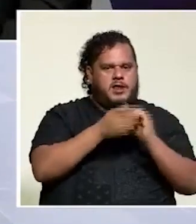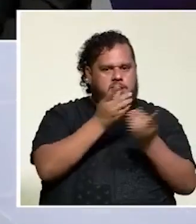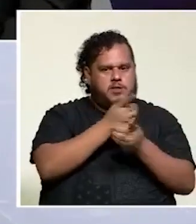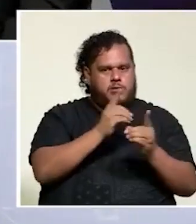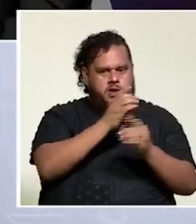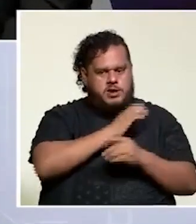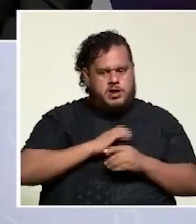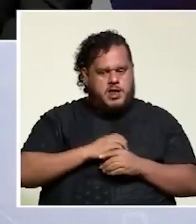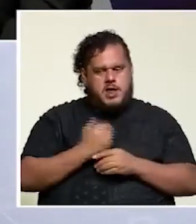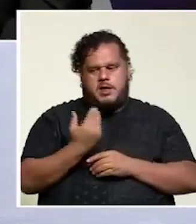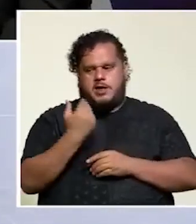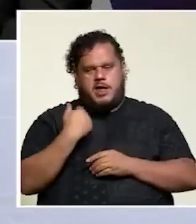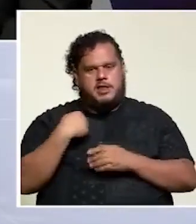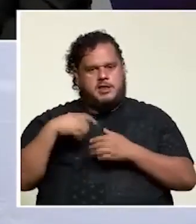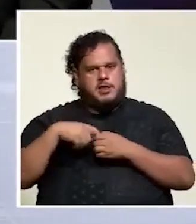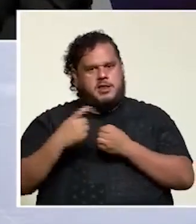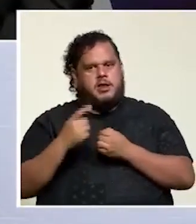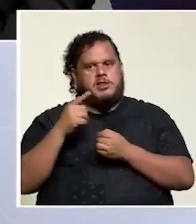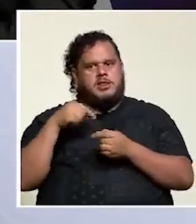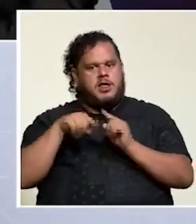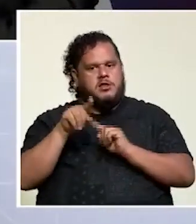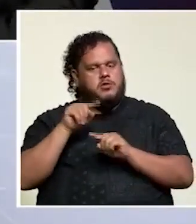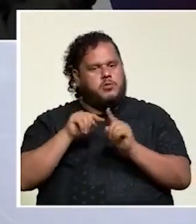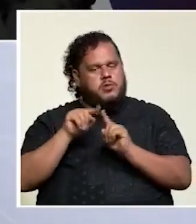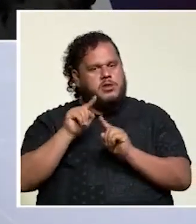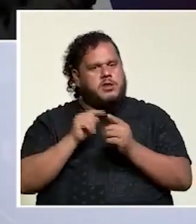que acaba de salir de su indagatoria